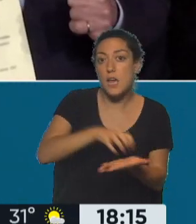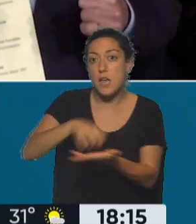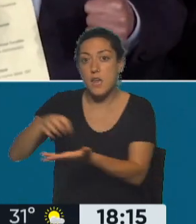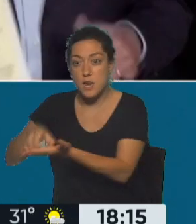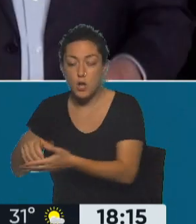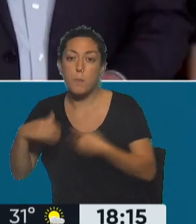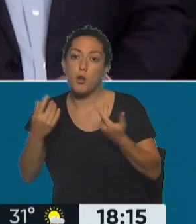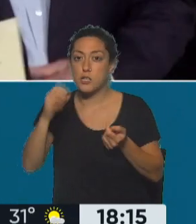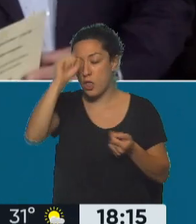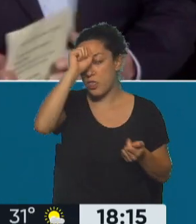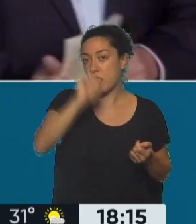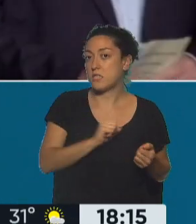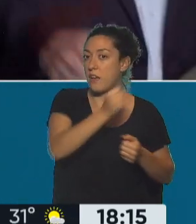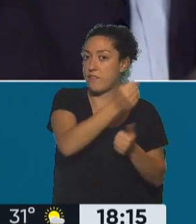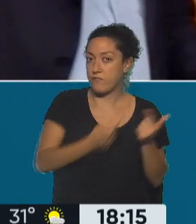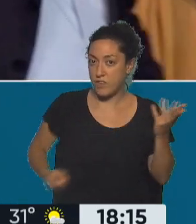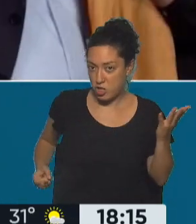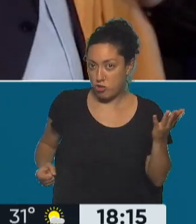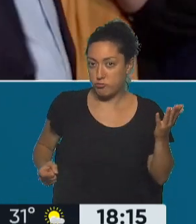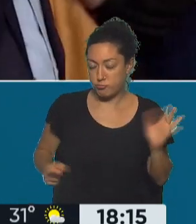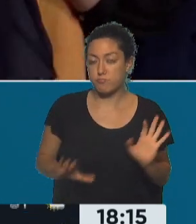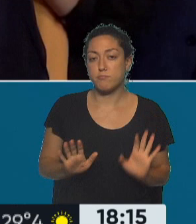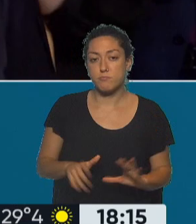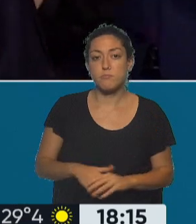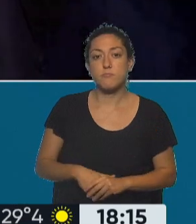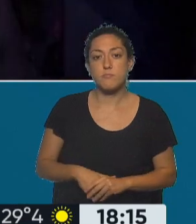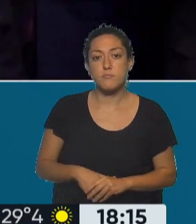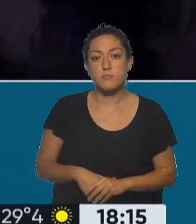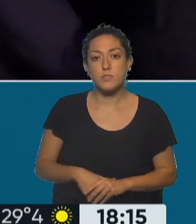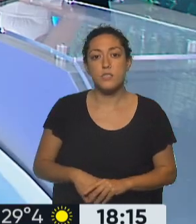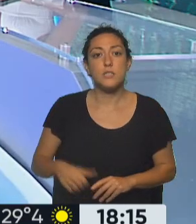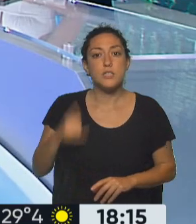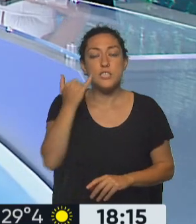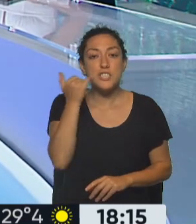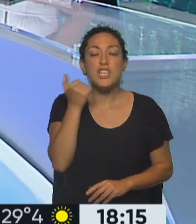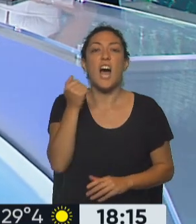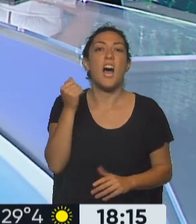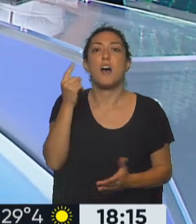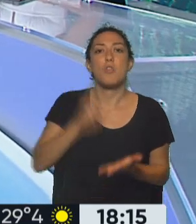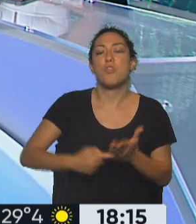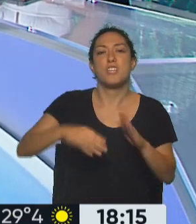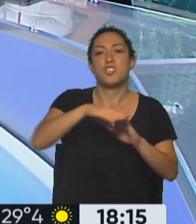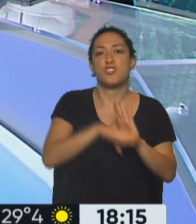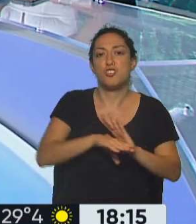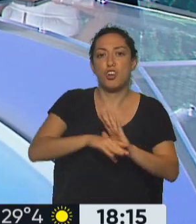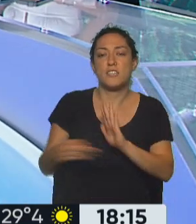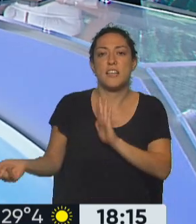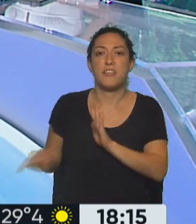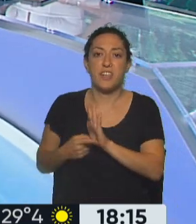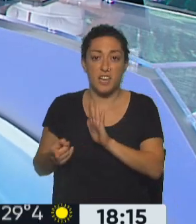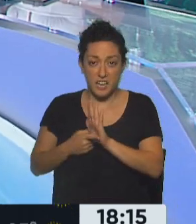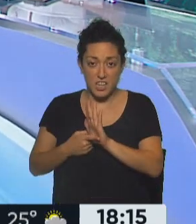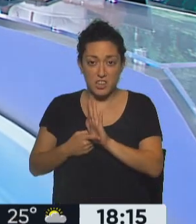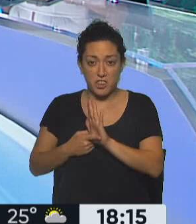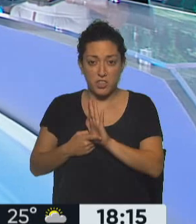varios desafíos, pero no esperó nada, Diana, así como lo decías vos, ya tomó las primeras medidas, los primeros decretos por los cuales